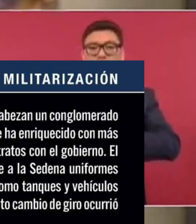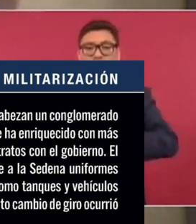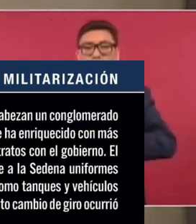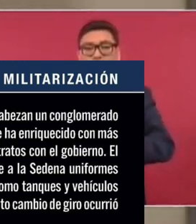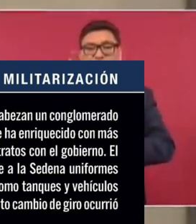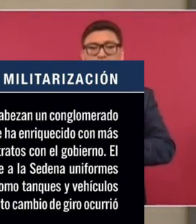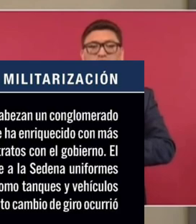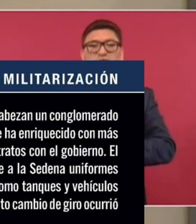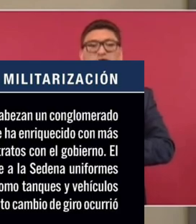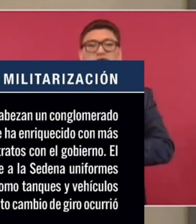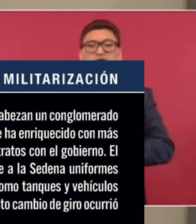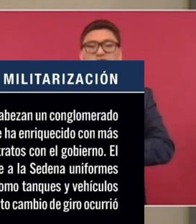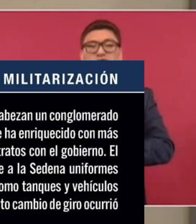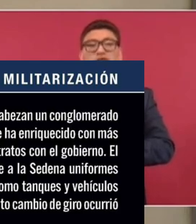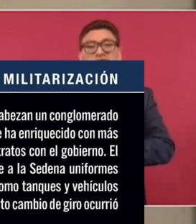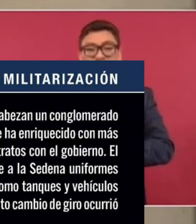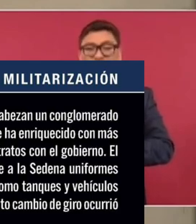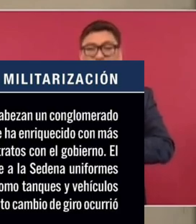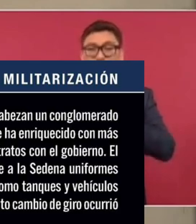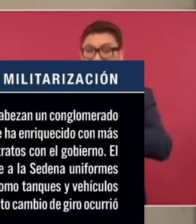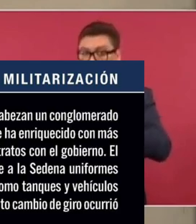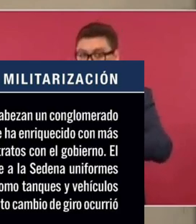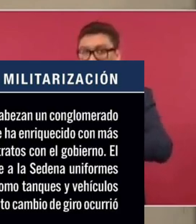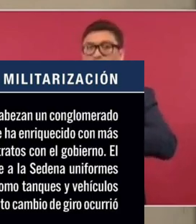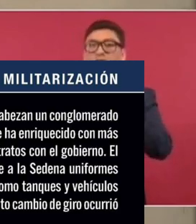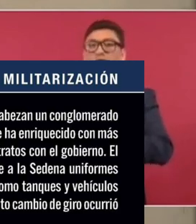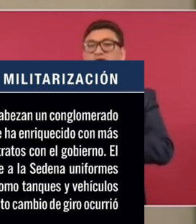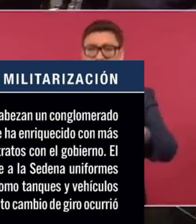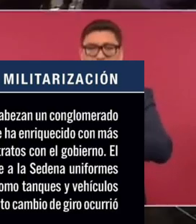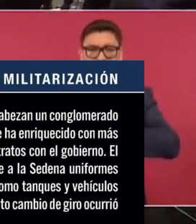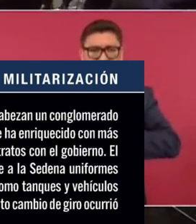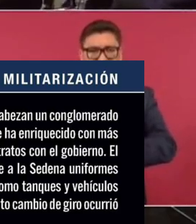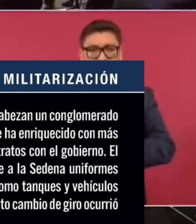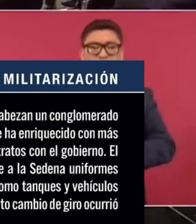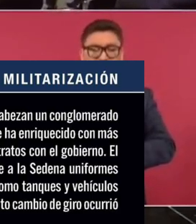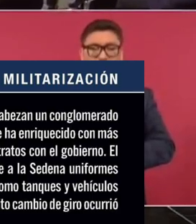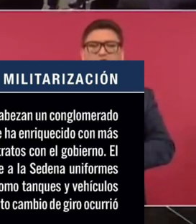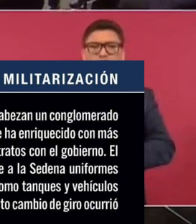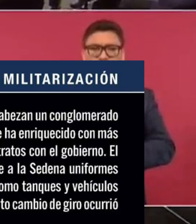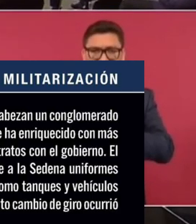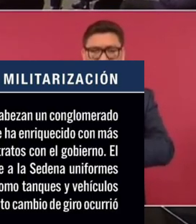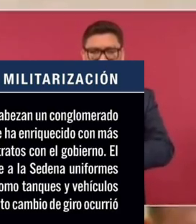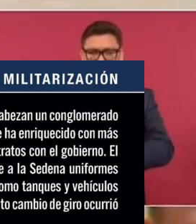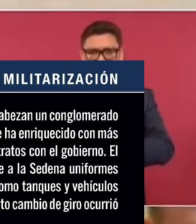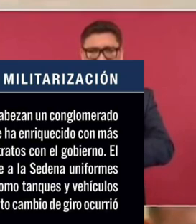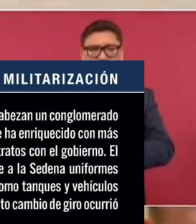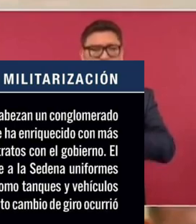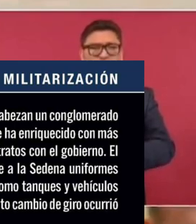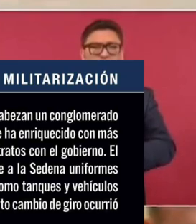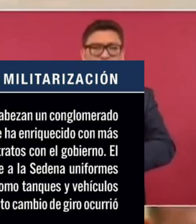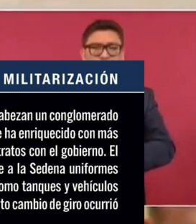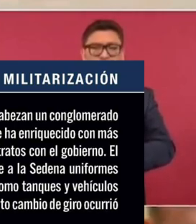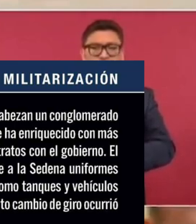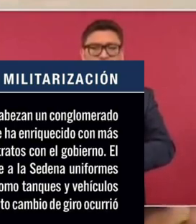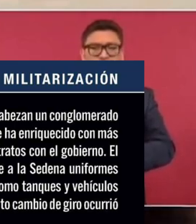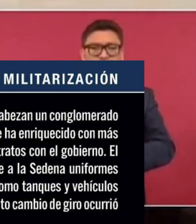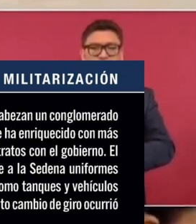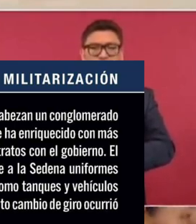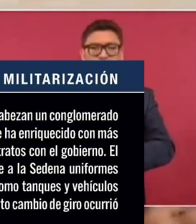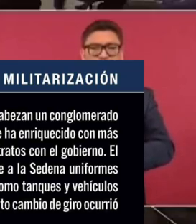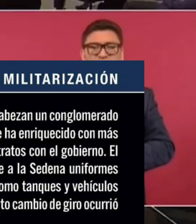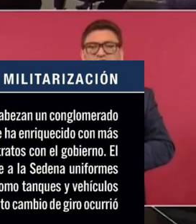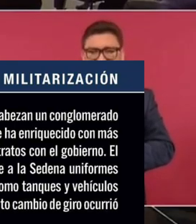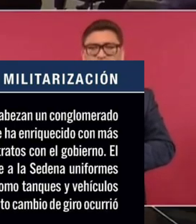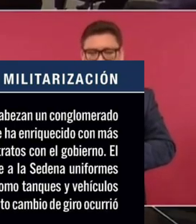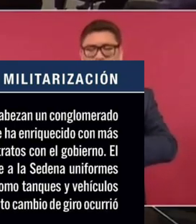Pero preguntarle ahí, bueno, pues si se tienen este tipo de contratos, porque es una empresa que funciona como intermediaria. Informa sobre esto, seguramente sí.